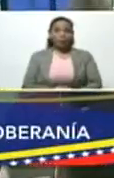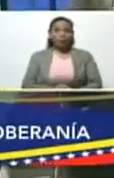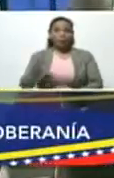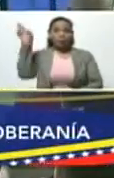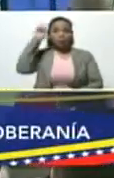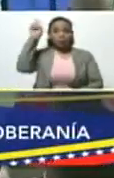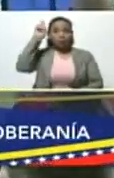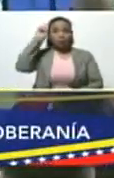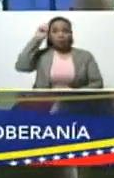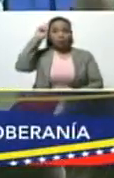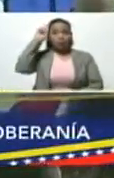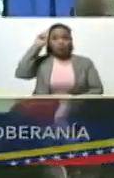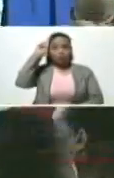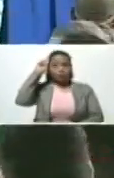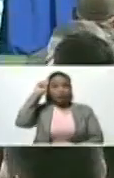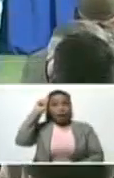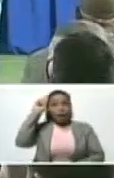pues.